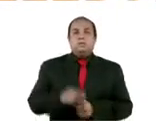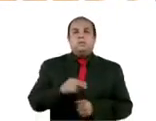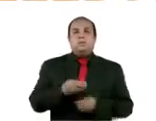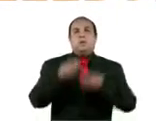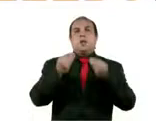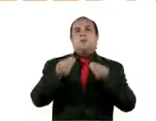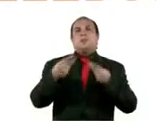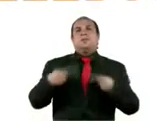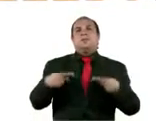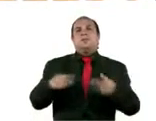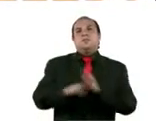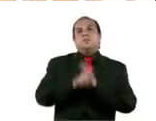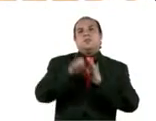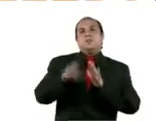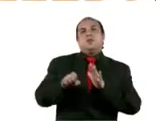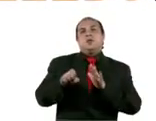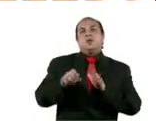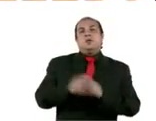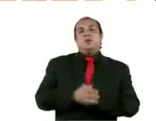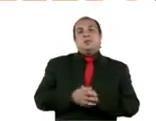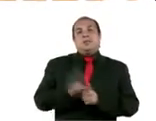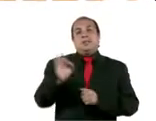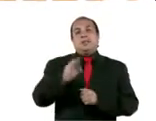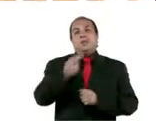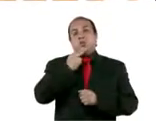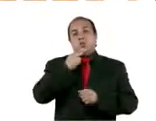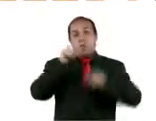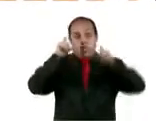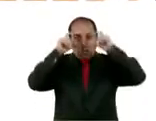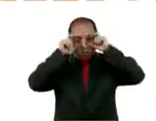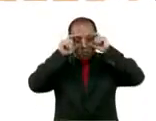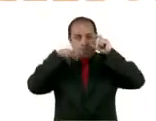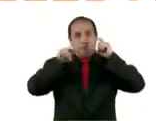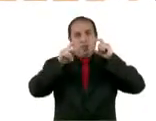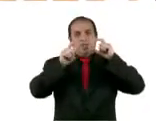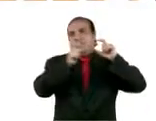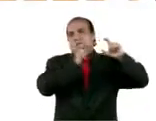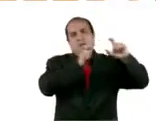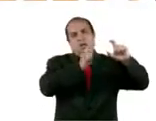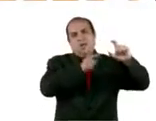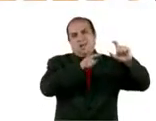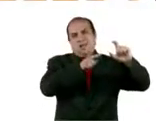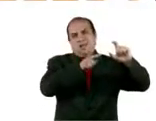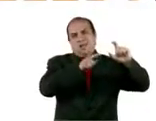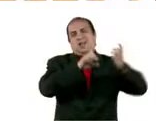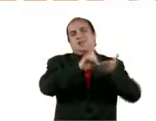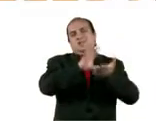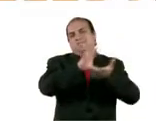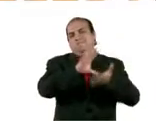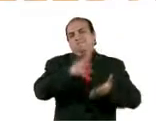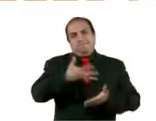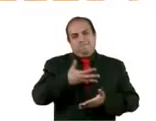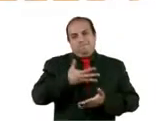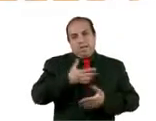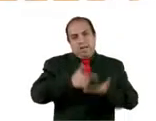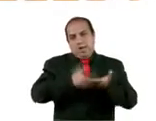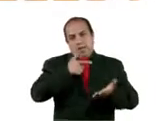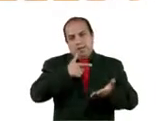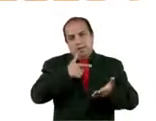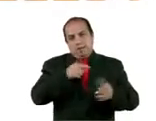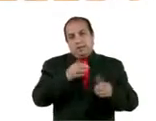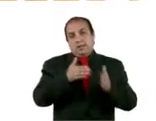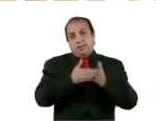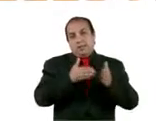muchas personas, por ejemplo, pueden utilizar lentes, pero eso no está calificado como una discapacidad grave,